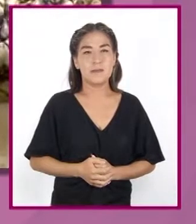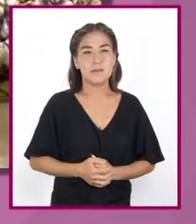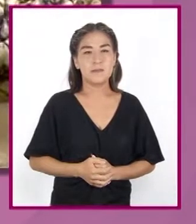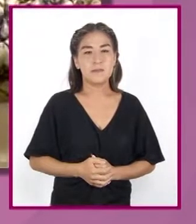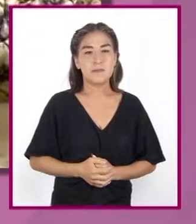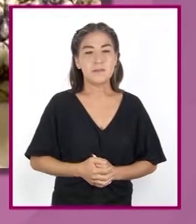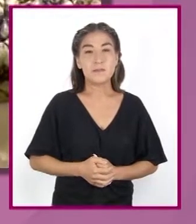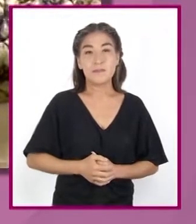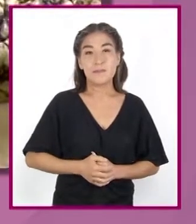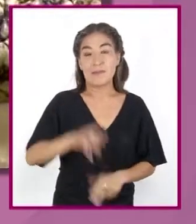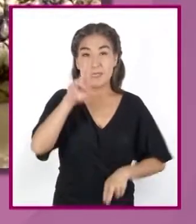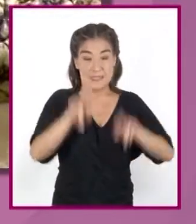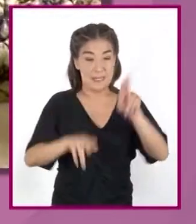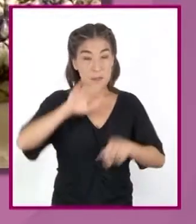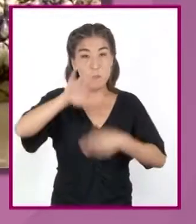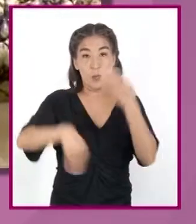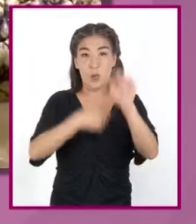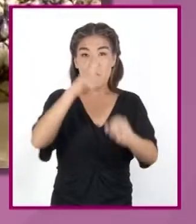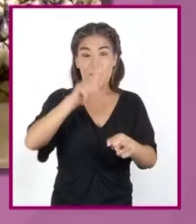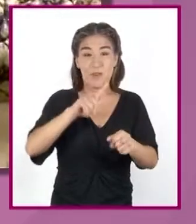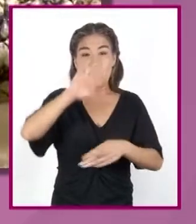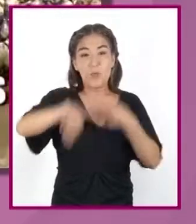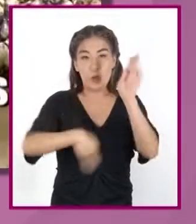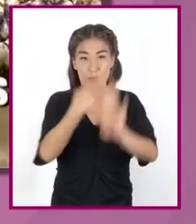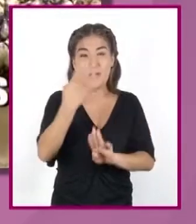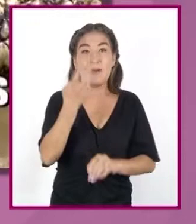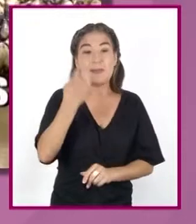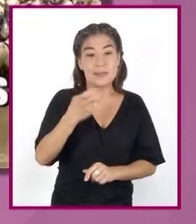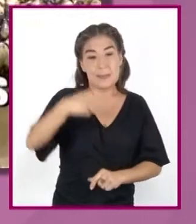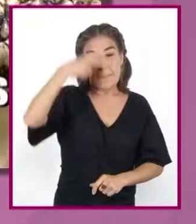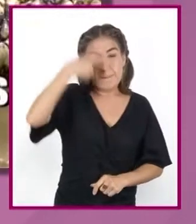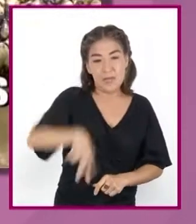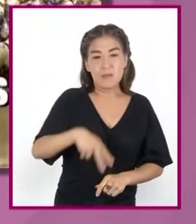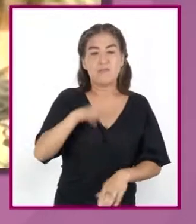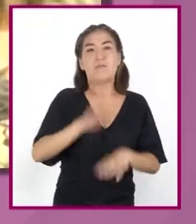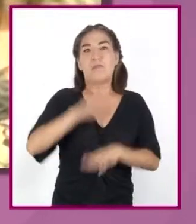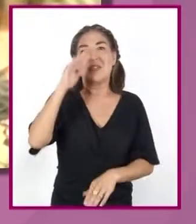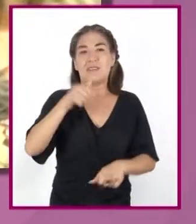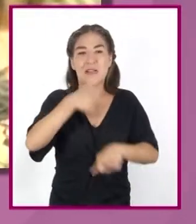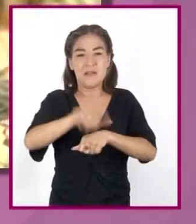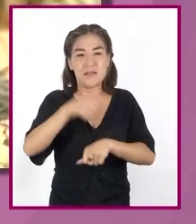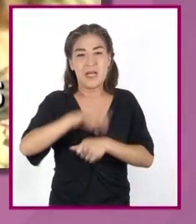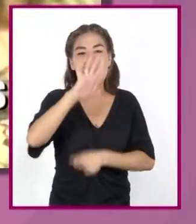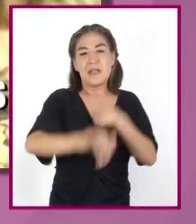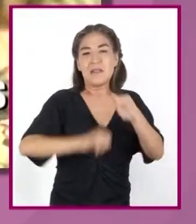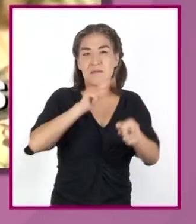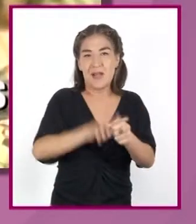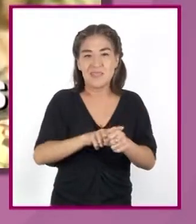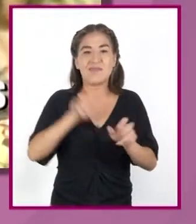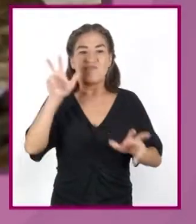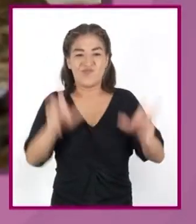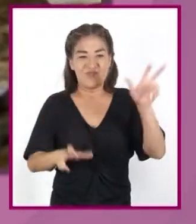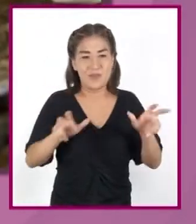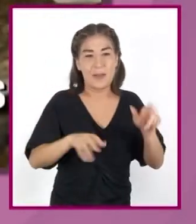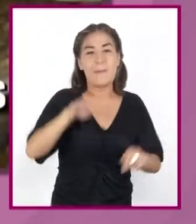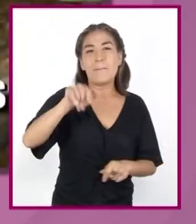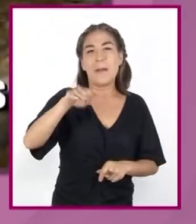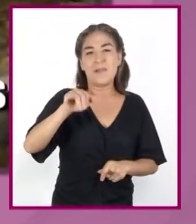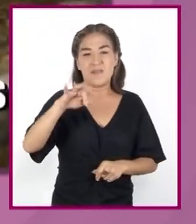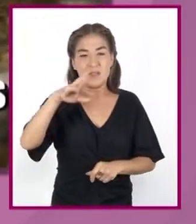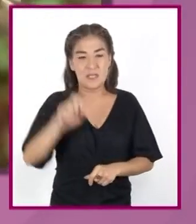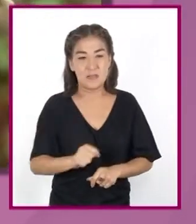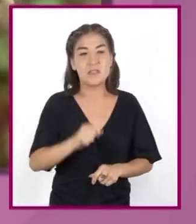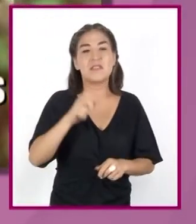A nivel mundial, México ocupa el segundo lugar en el número de especies de reptiles, el tercero en mamíferos, el